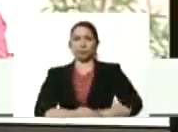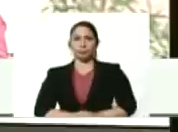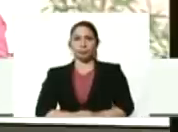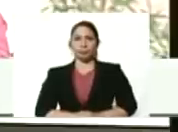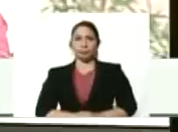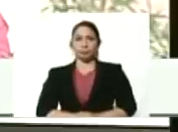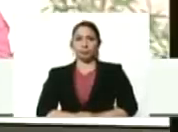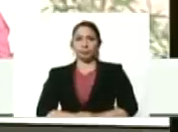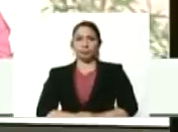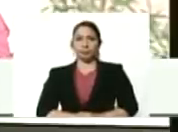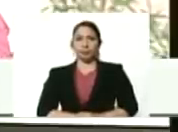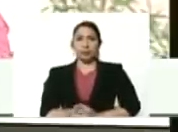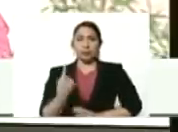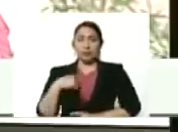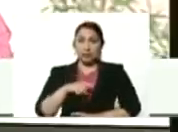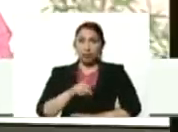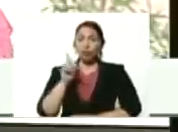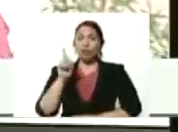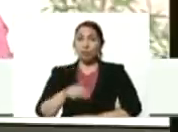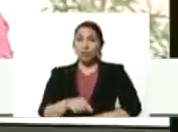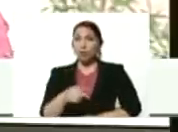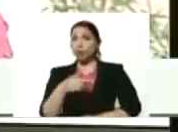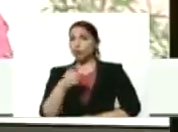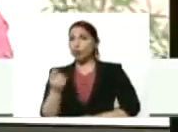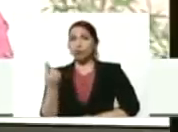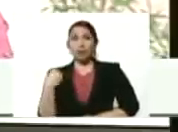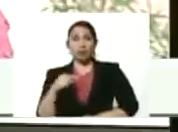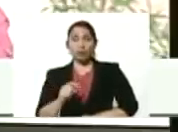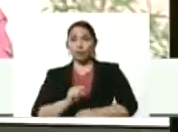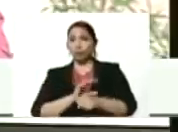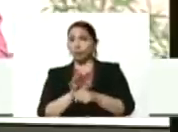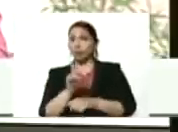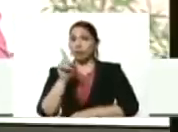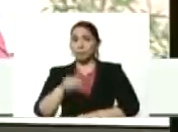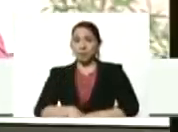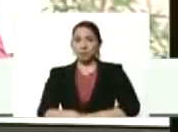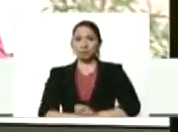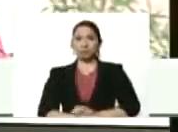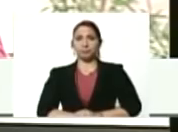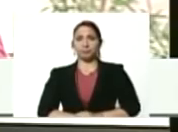Los que lo habían tenido y los que no lo habían tenido, también.